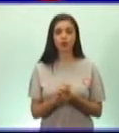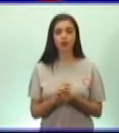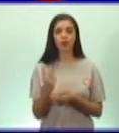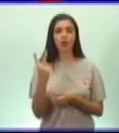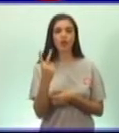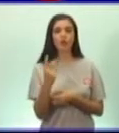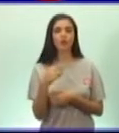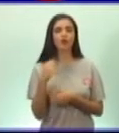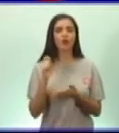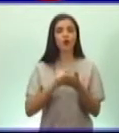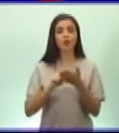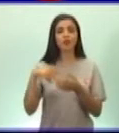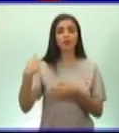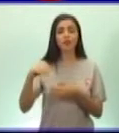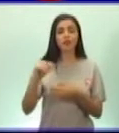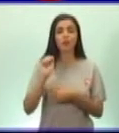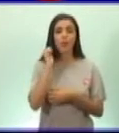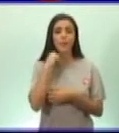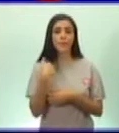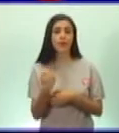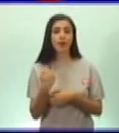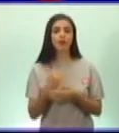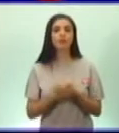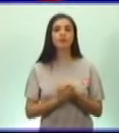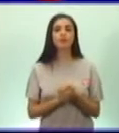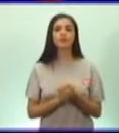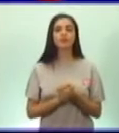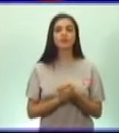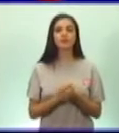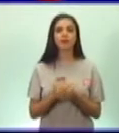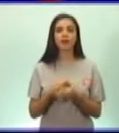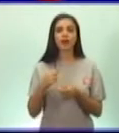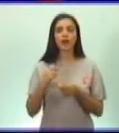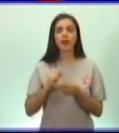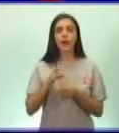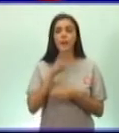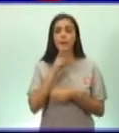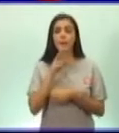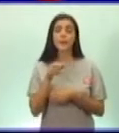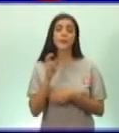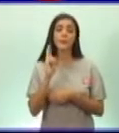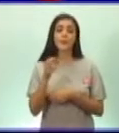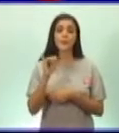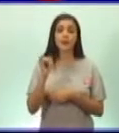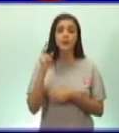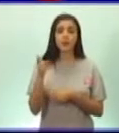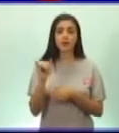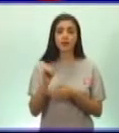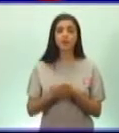más. A través de la orina, el organismo elimina vitaminas y proteínas.